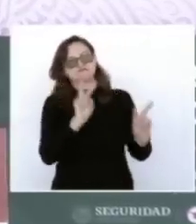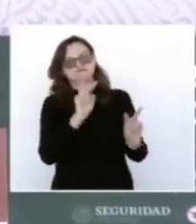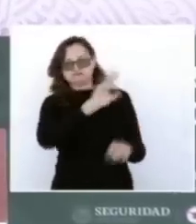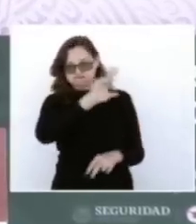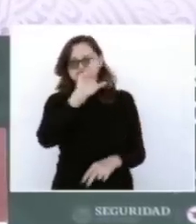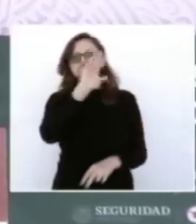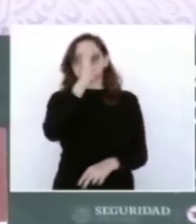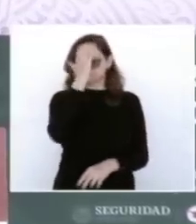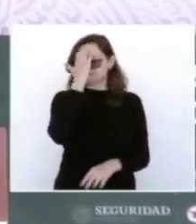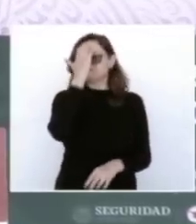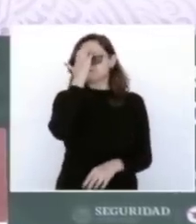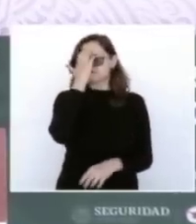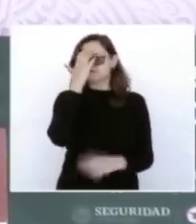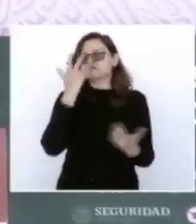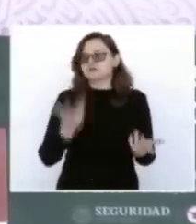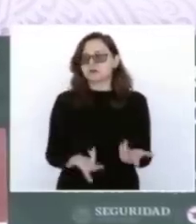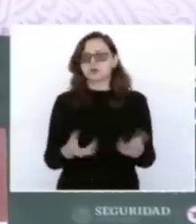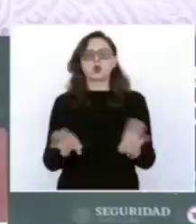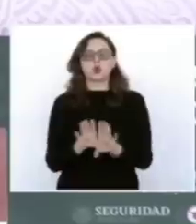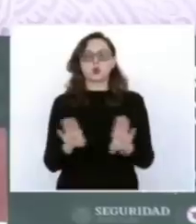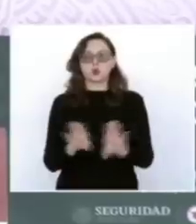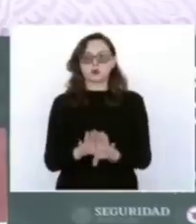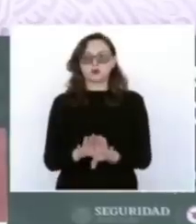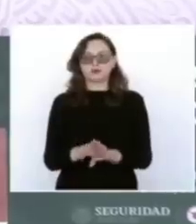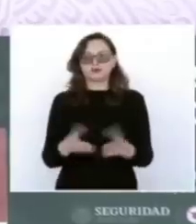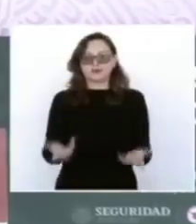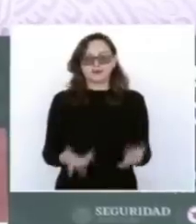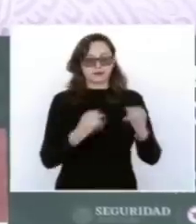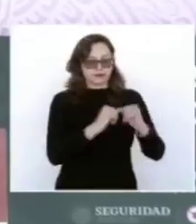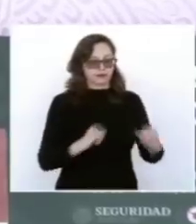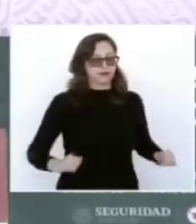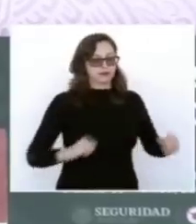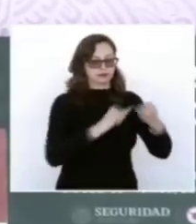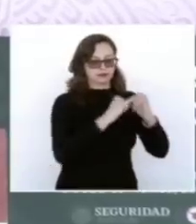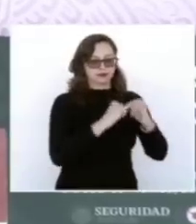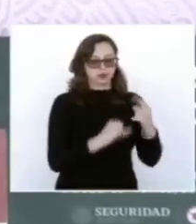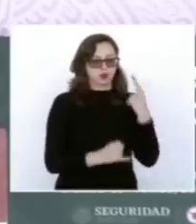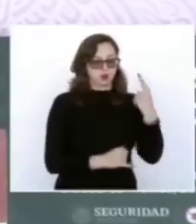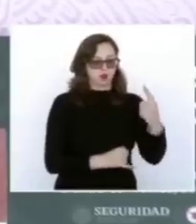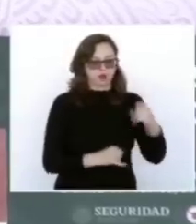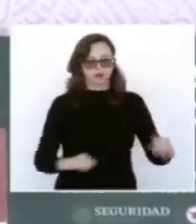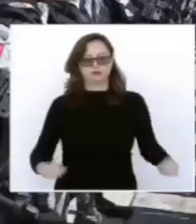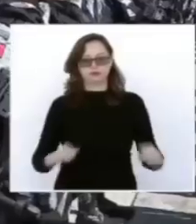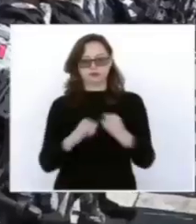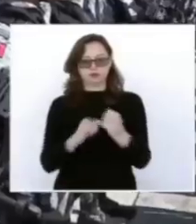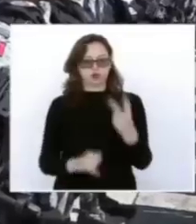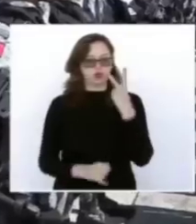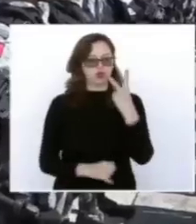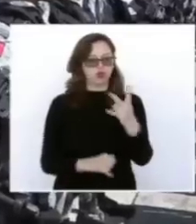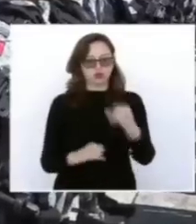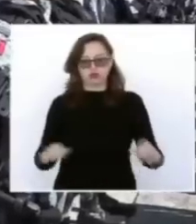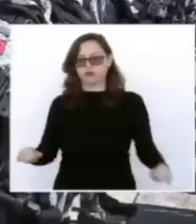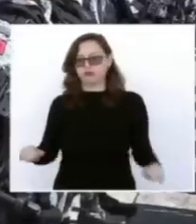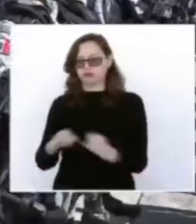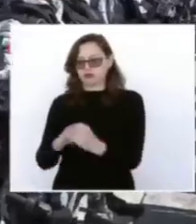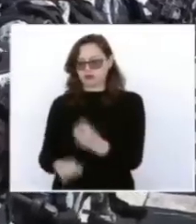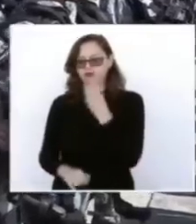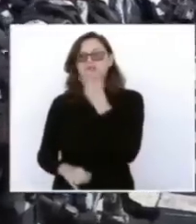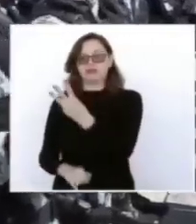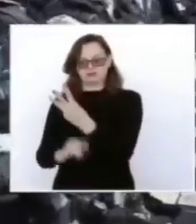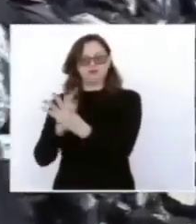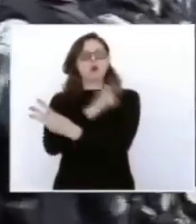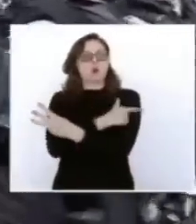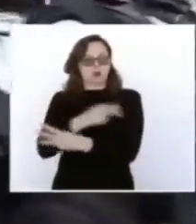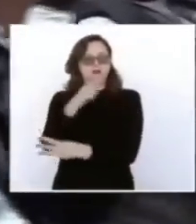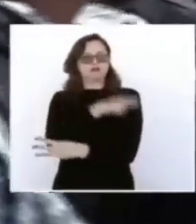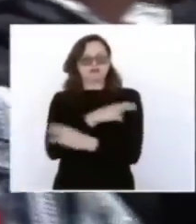se refleja al colocarse como la tercera institución con mayor porcentaje en los niveles de confianza y